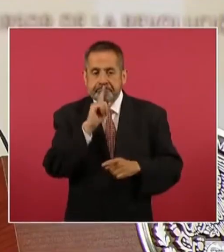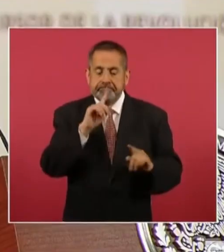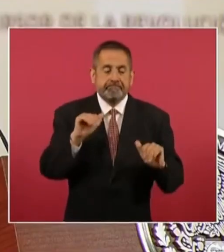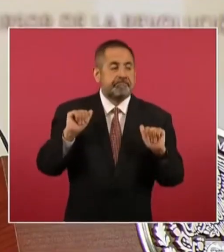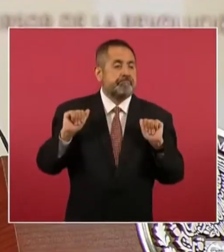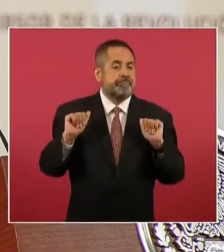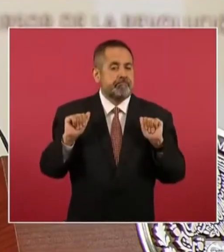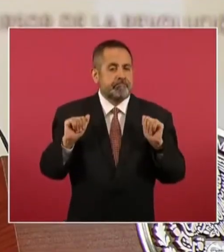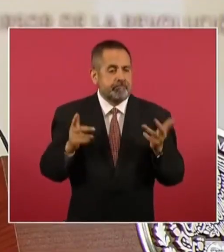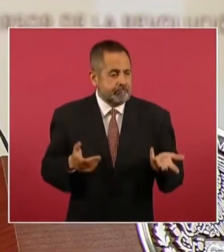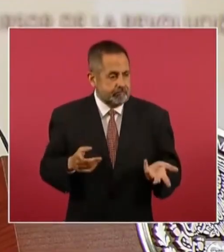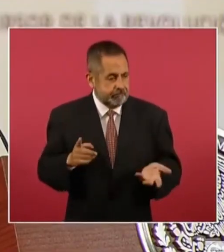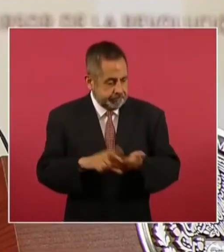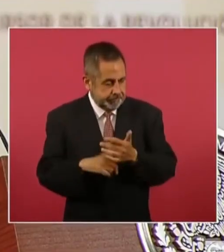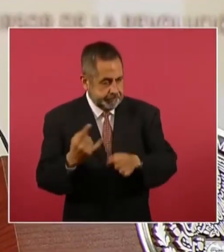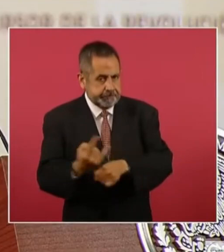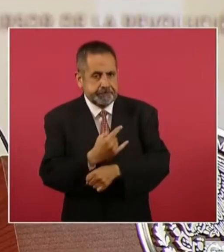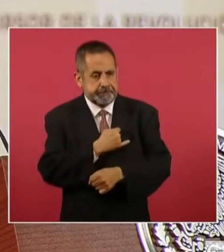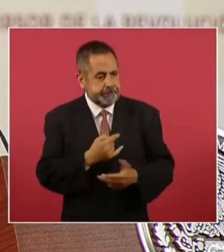en gratitud